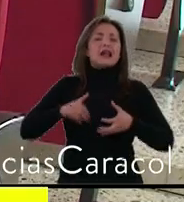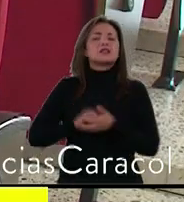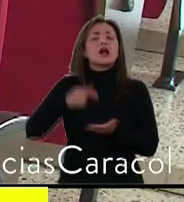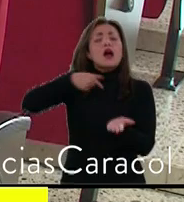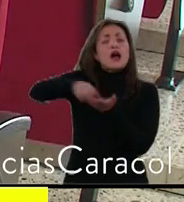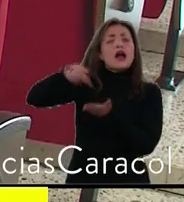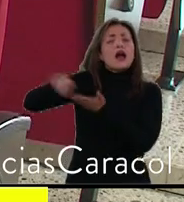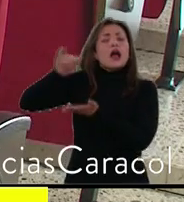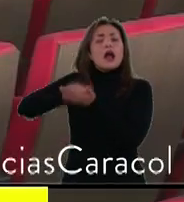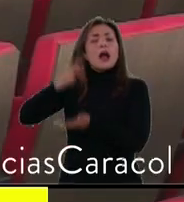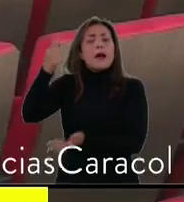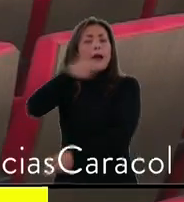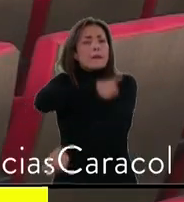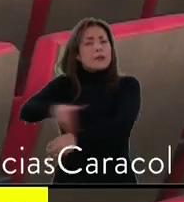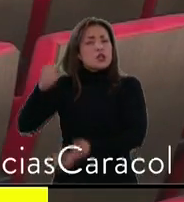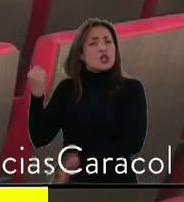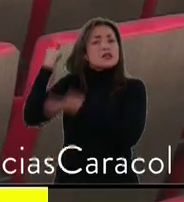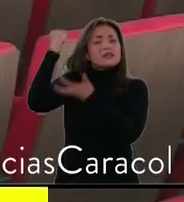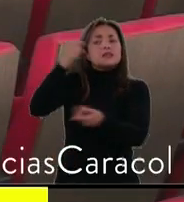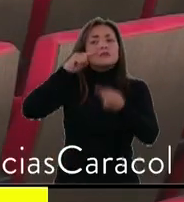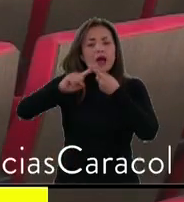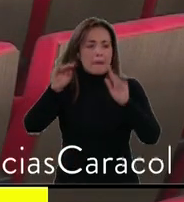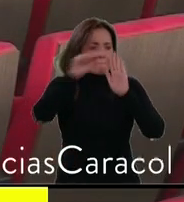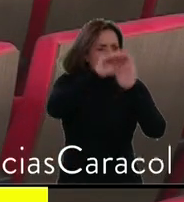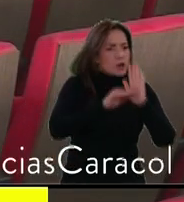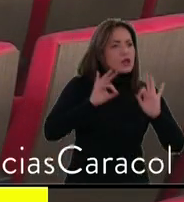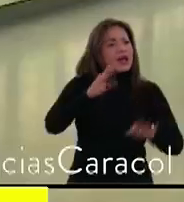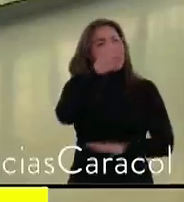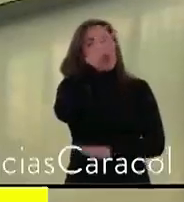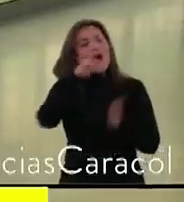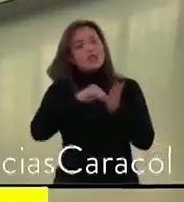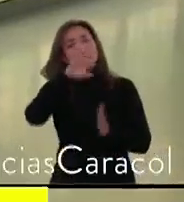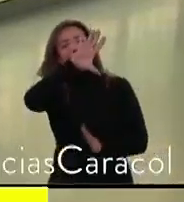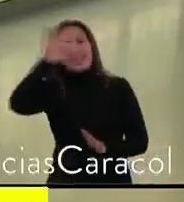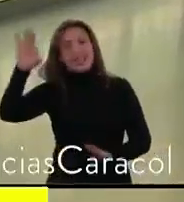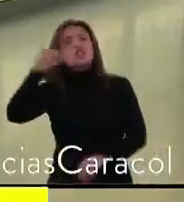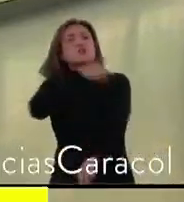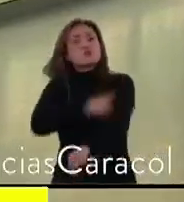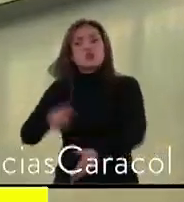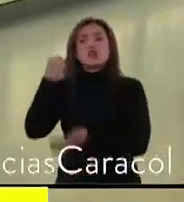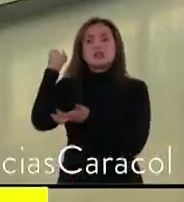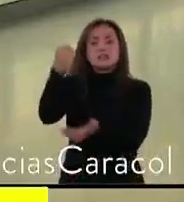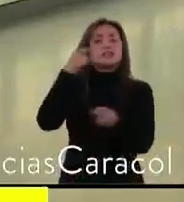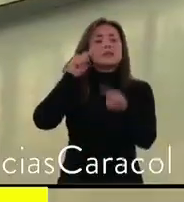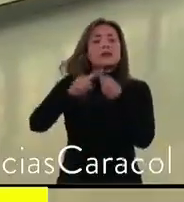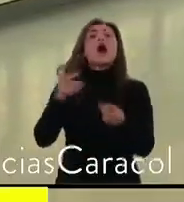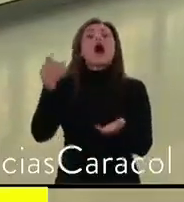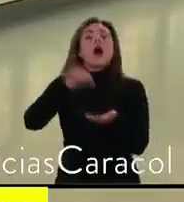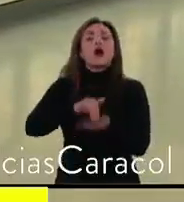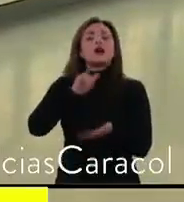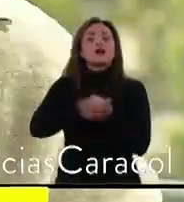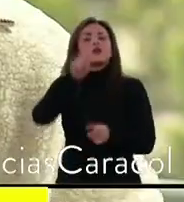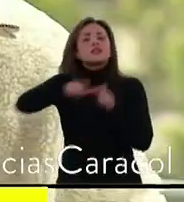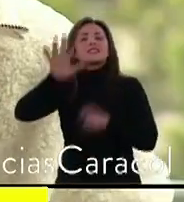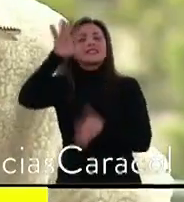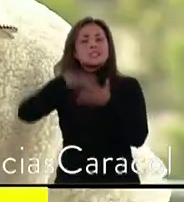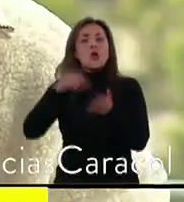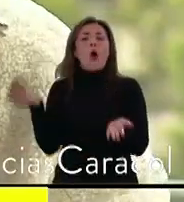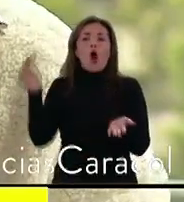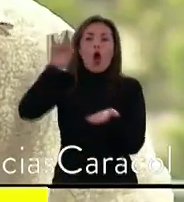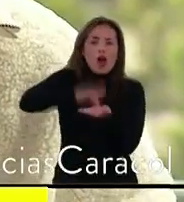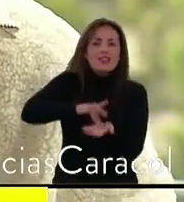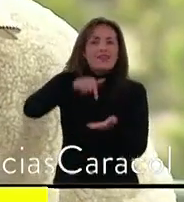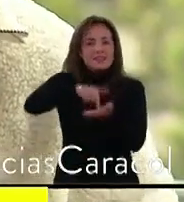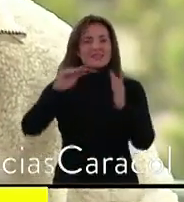en protocolos, ampliación y adecuación de la infraestructura, y serán alrededor de 5.000 estudiantes que retornarán en alternancia. Pero realmente somos